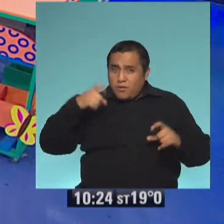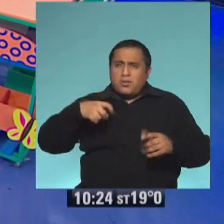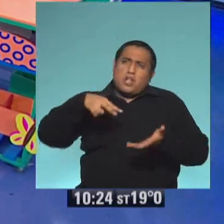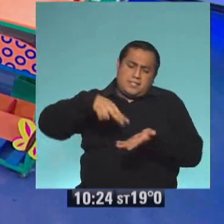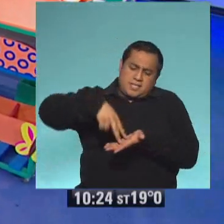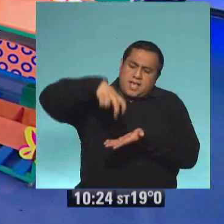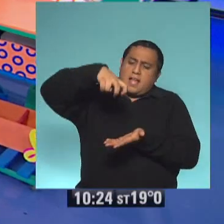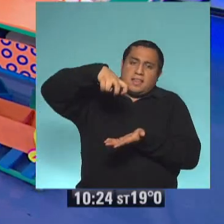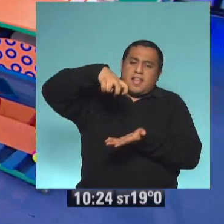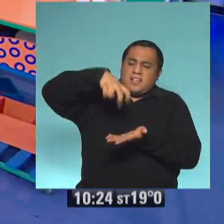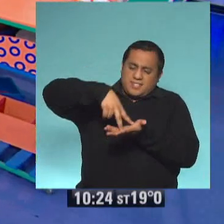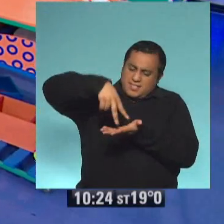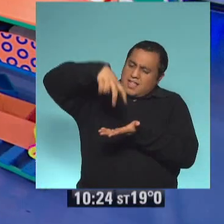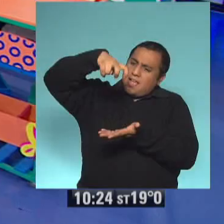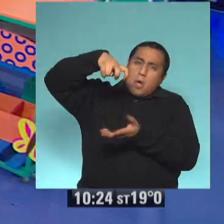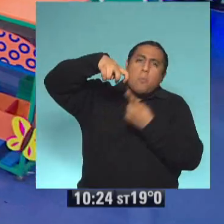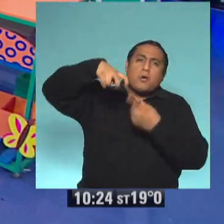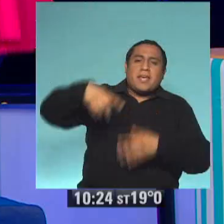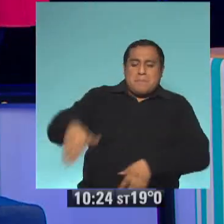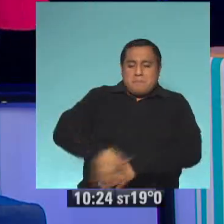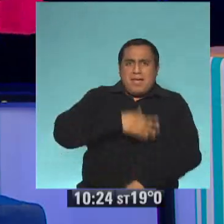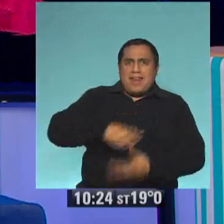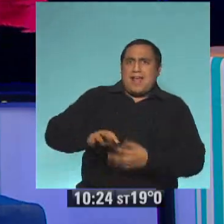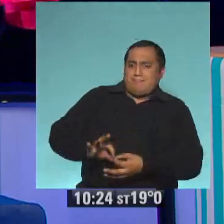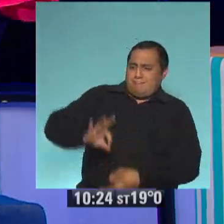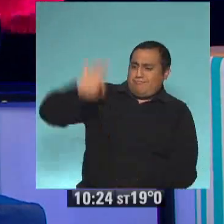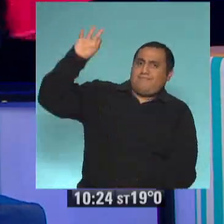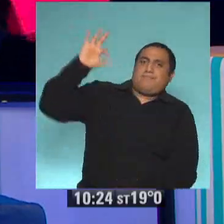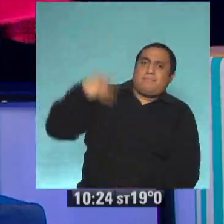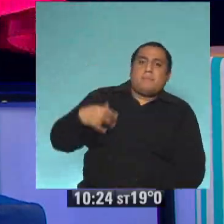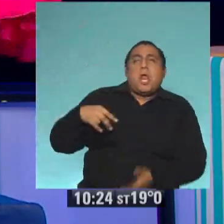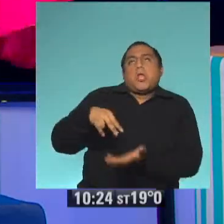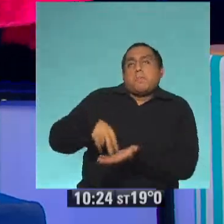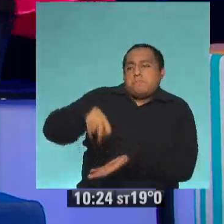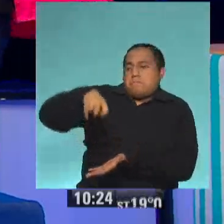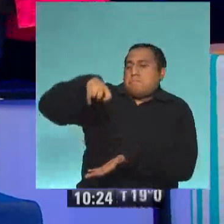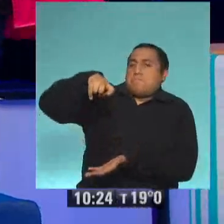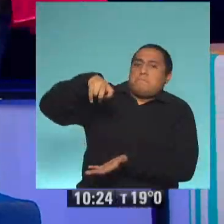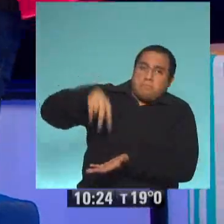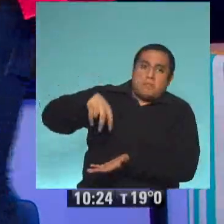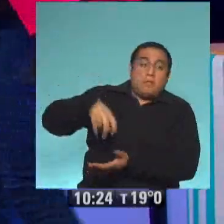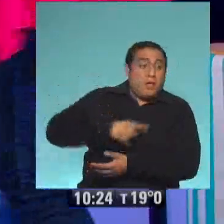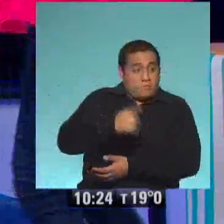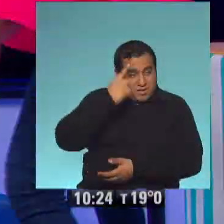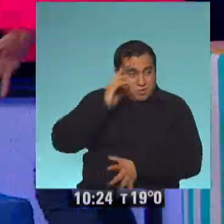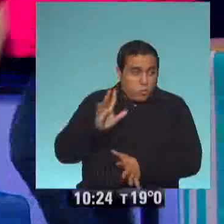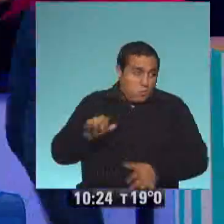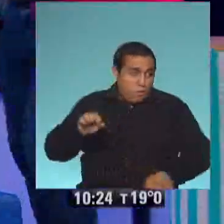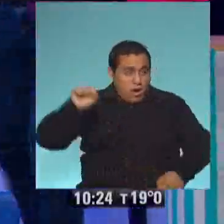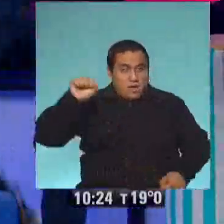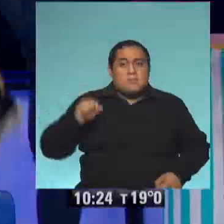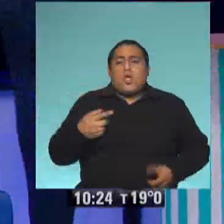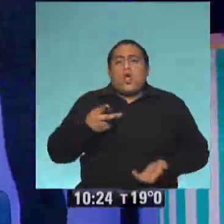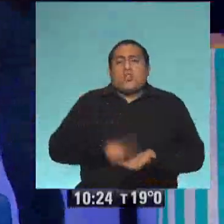alto porque tenés piernas altas? Estoy volando. Y saltás alta. Volé alto. Durante un microsegundo y bajé, tampoco. ¿Y eso para vos es volar en el claro que sí, mirá, voy a volar de